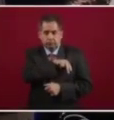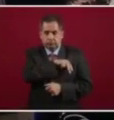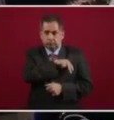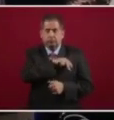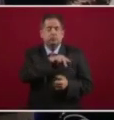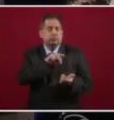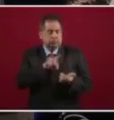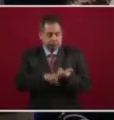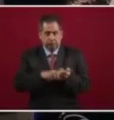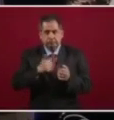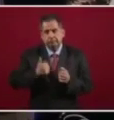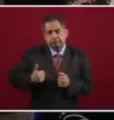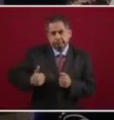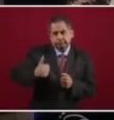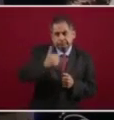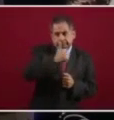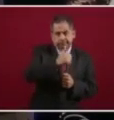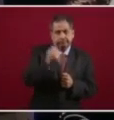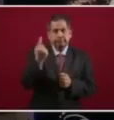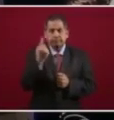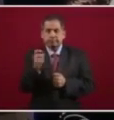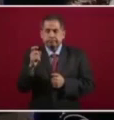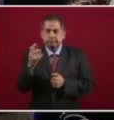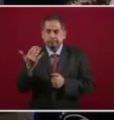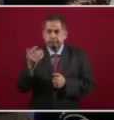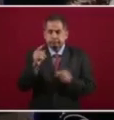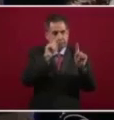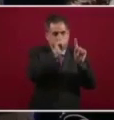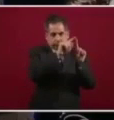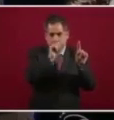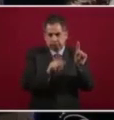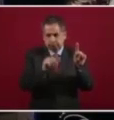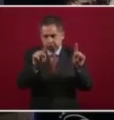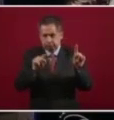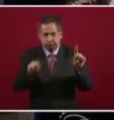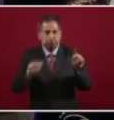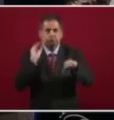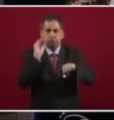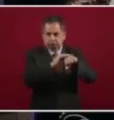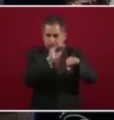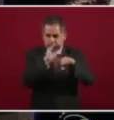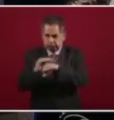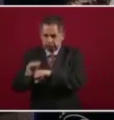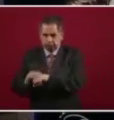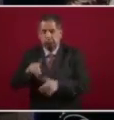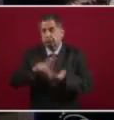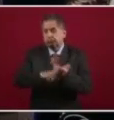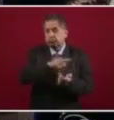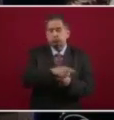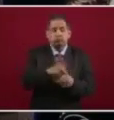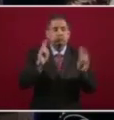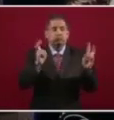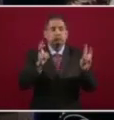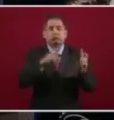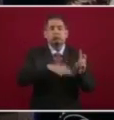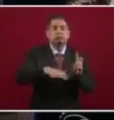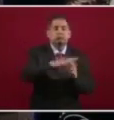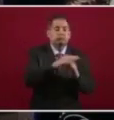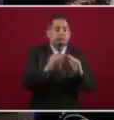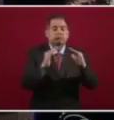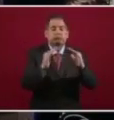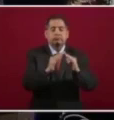una de estas regiones. Tenemos una región en Casas Grandes y ahí